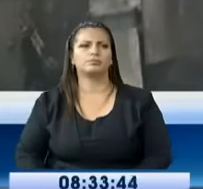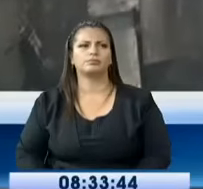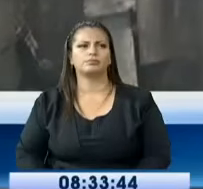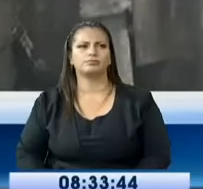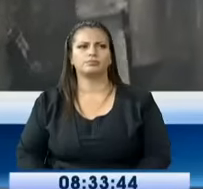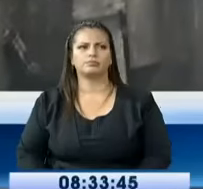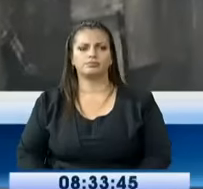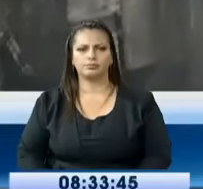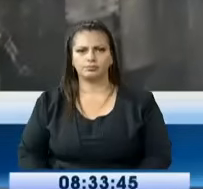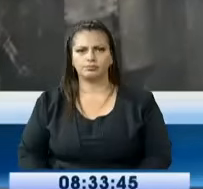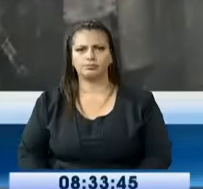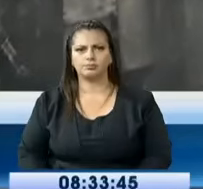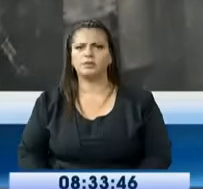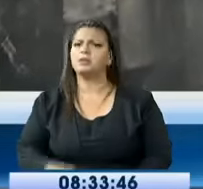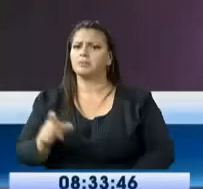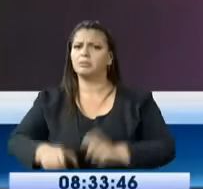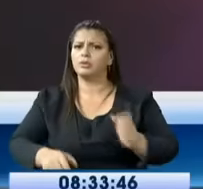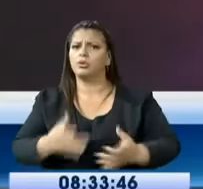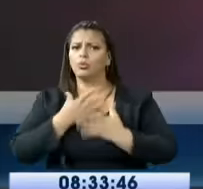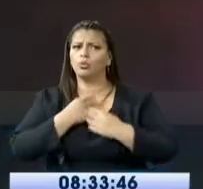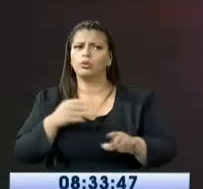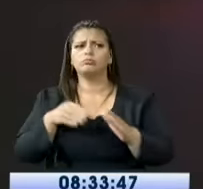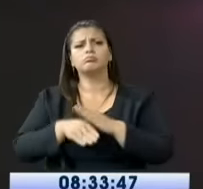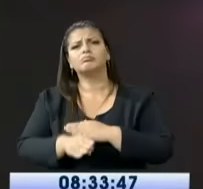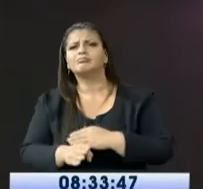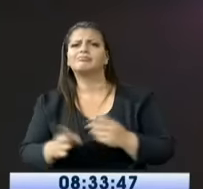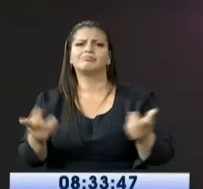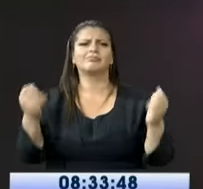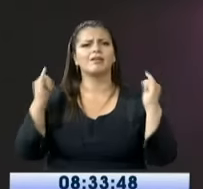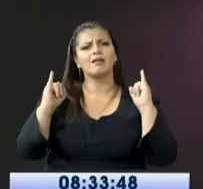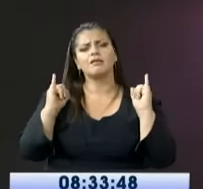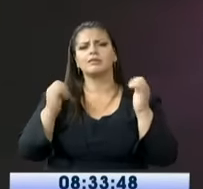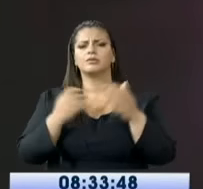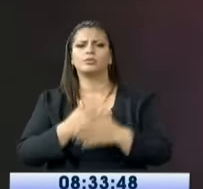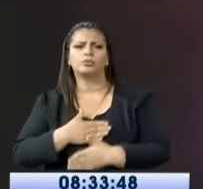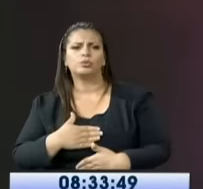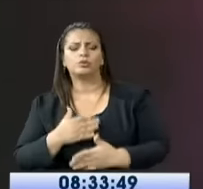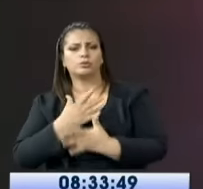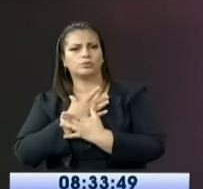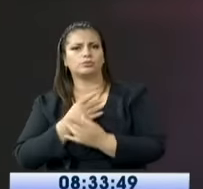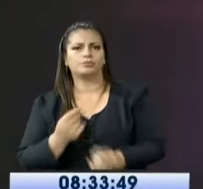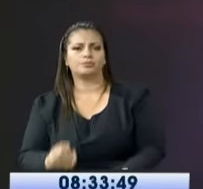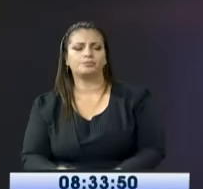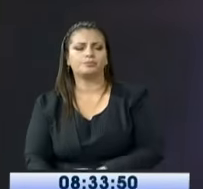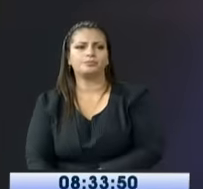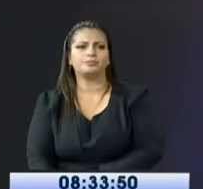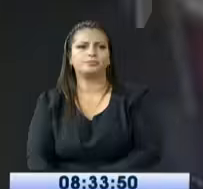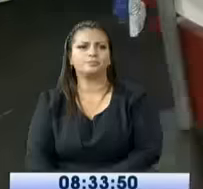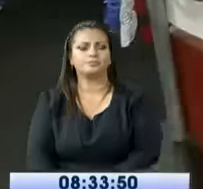es algo que el público le gusta. Desde la provincia de Santa Elena, informó Darwin Villao.